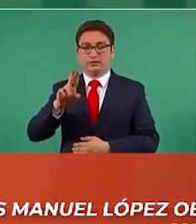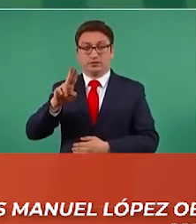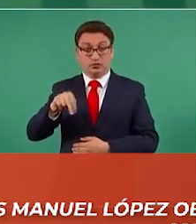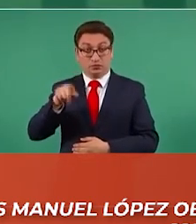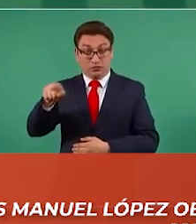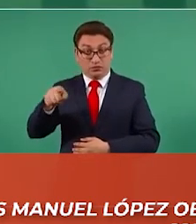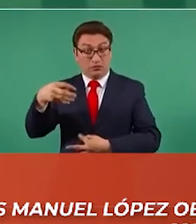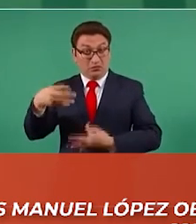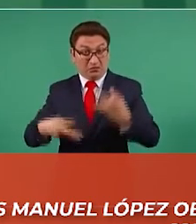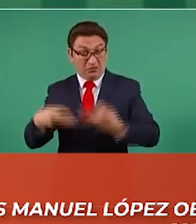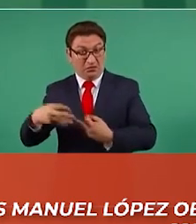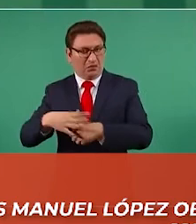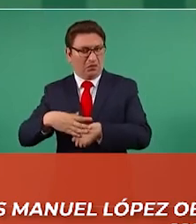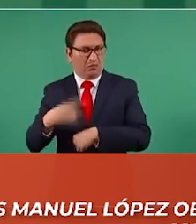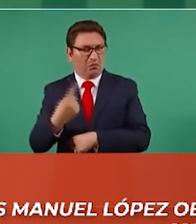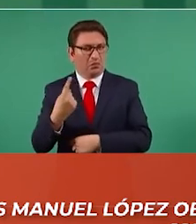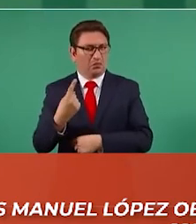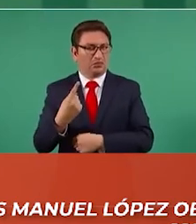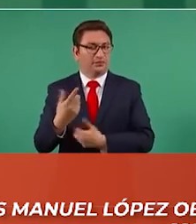Porque